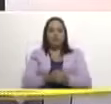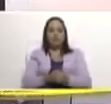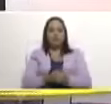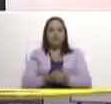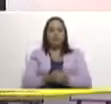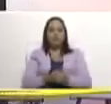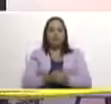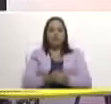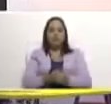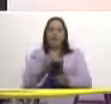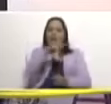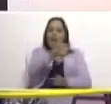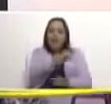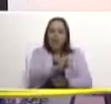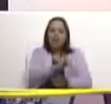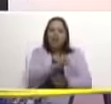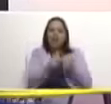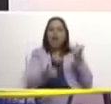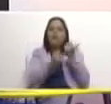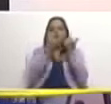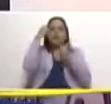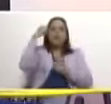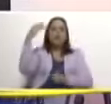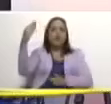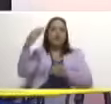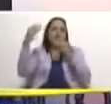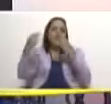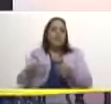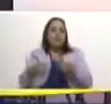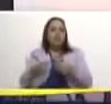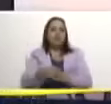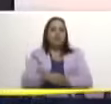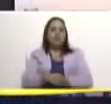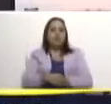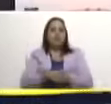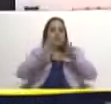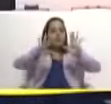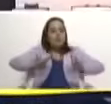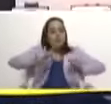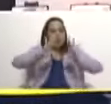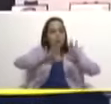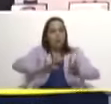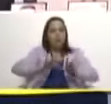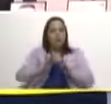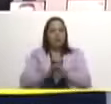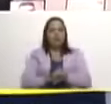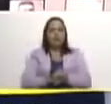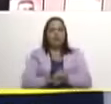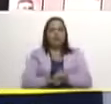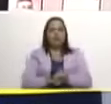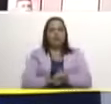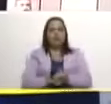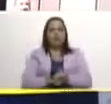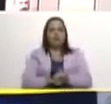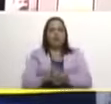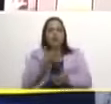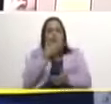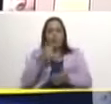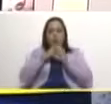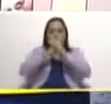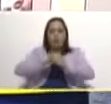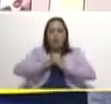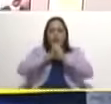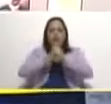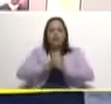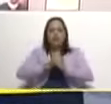Él creía en un Dios de verdad y de misericordia, y la mejor oración de su